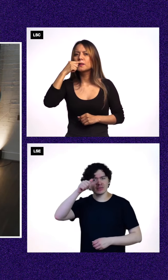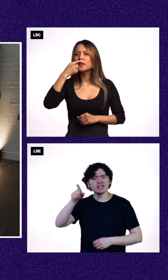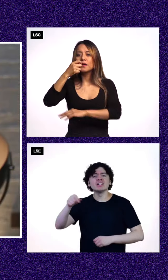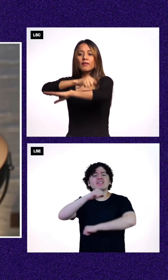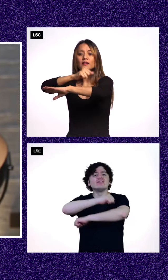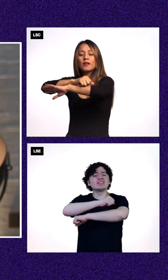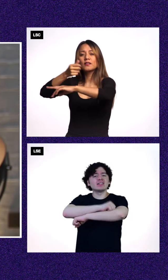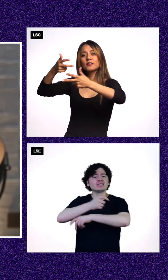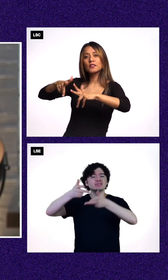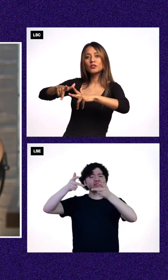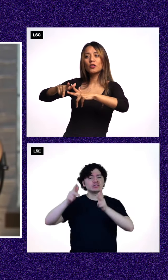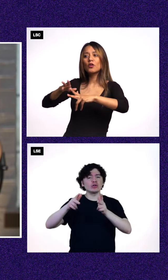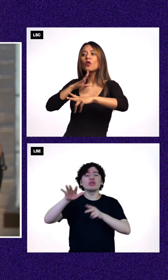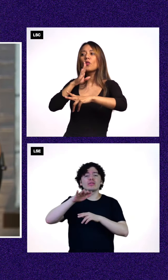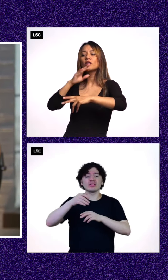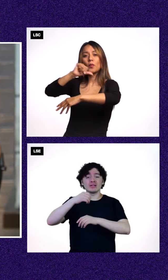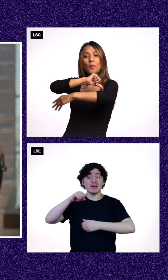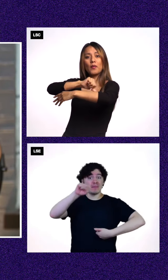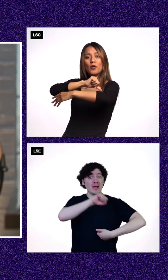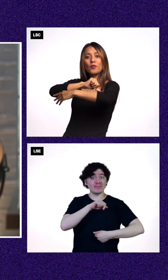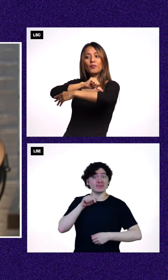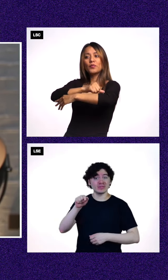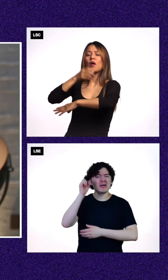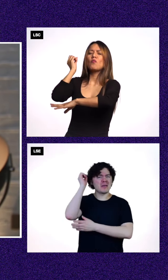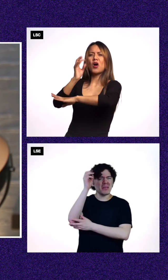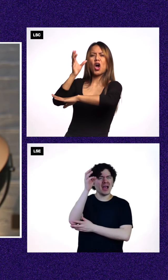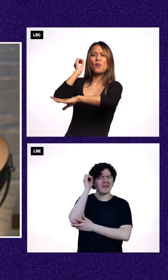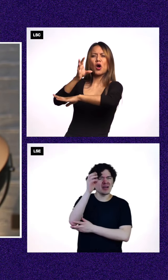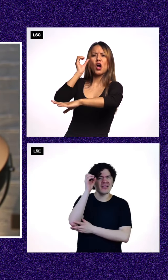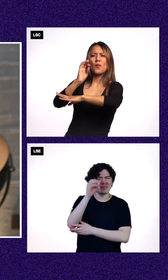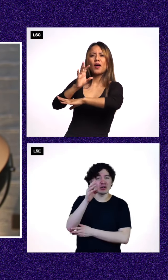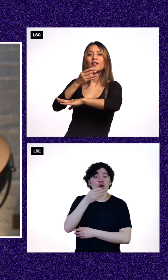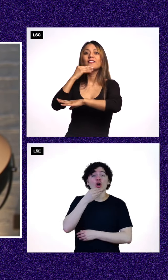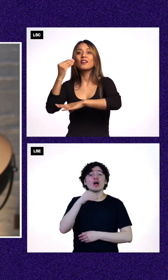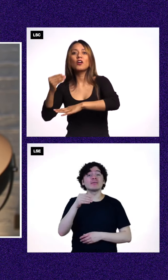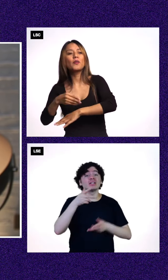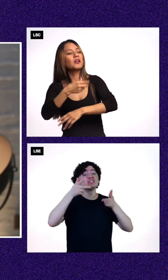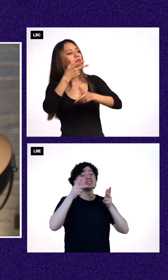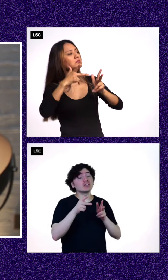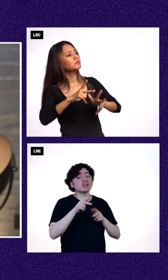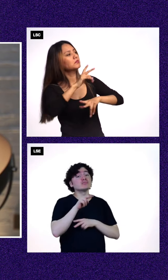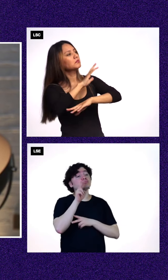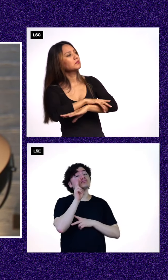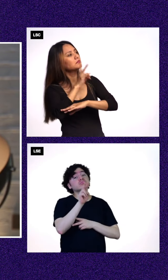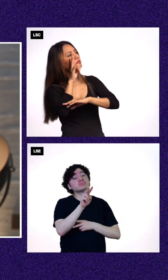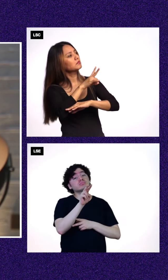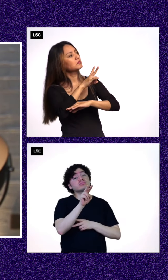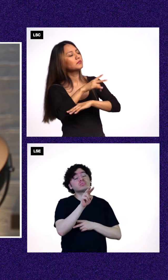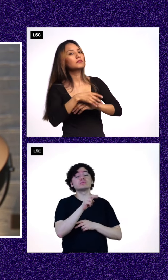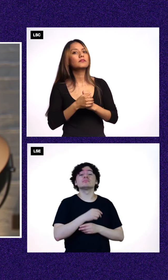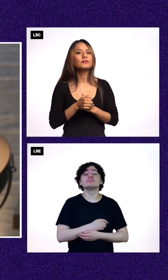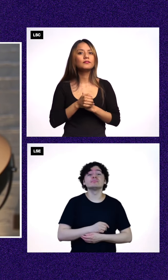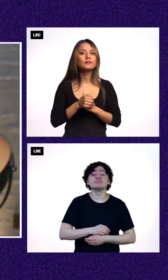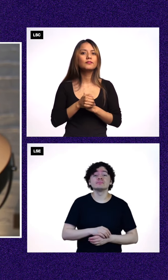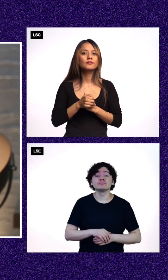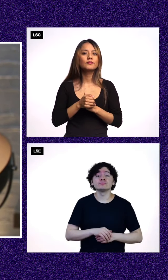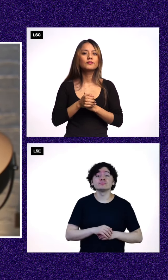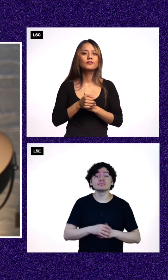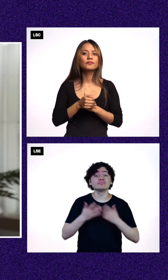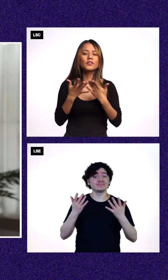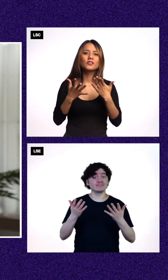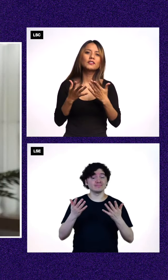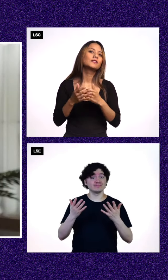ventana cuando Pablo estaba predicando y predicando y predicando y seguía predicando. De hecho, en Hechos 20, versículo